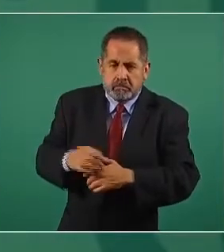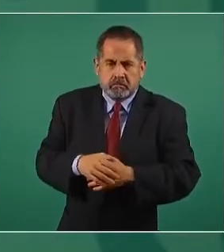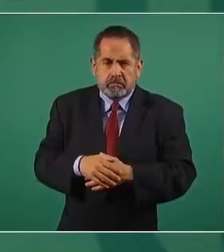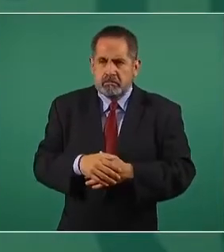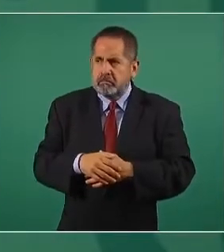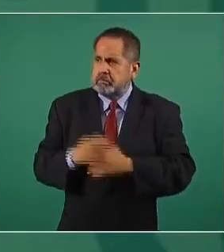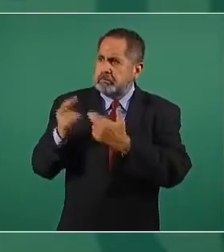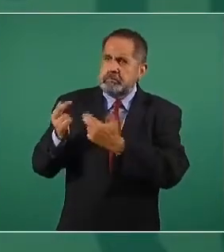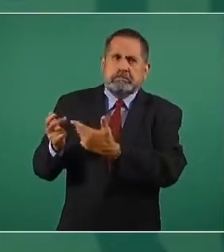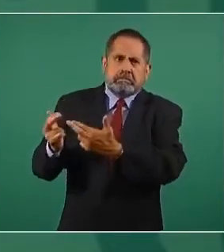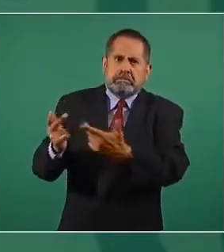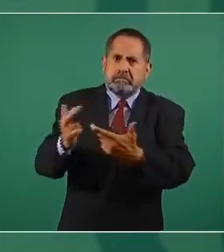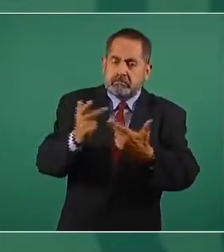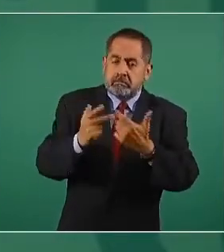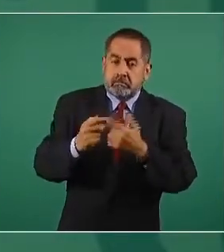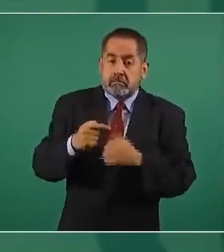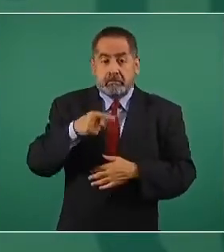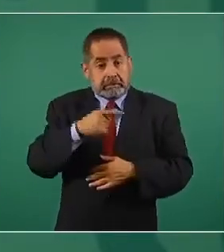Si se va a afectar